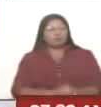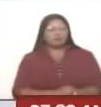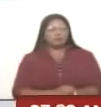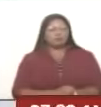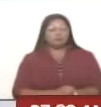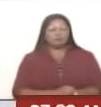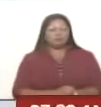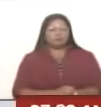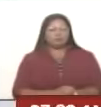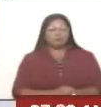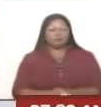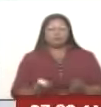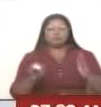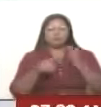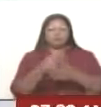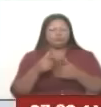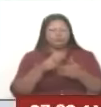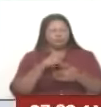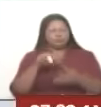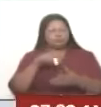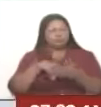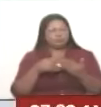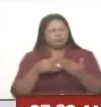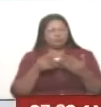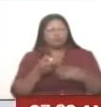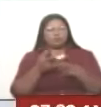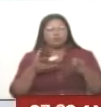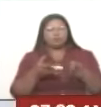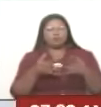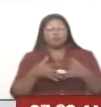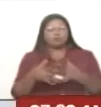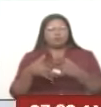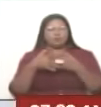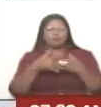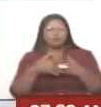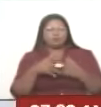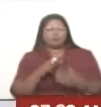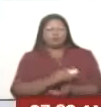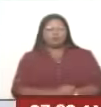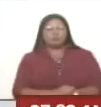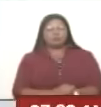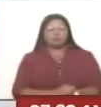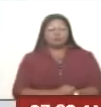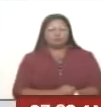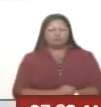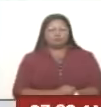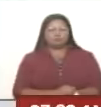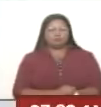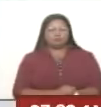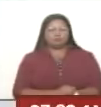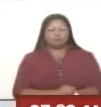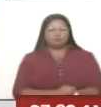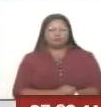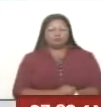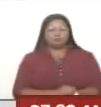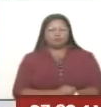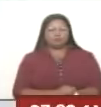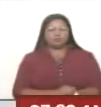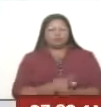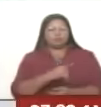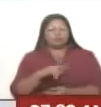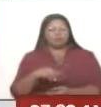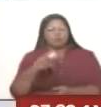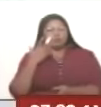arrebatamos, le impusimos al gobierno norteamericano con una gran victoria de la revolución bolivariana. Porque si nosotros